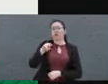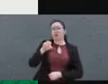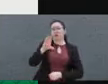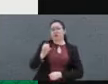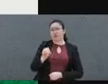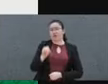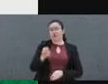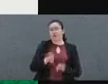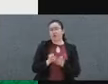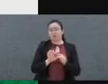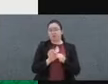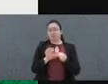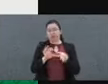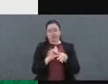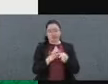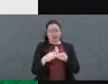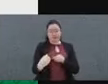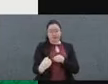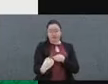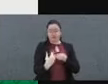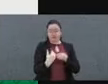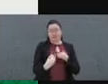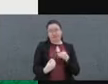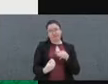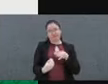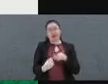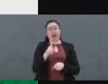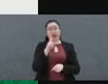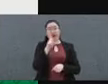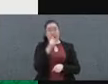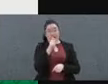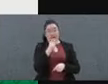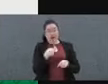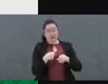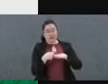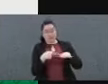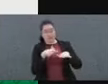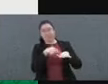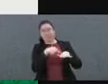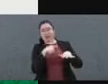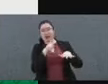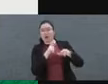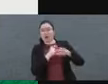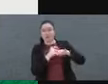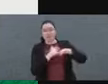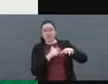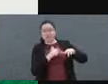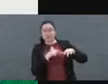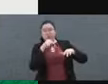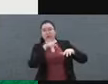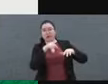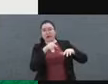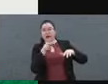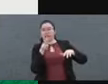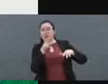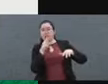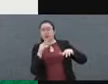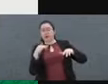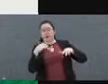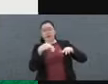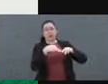las superficies del agua se saturan con iones de manganeso y la oxidación se